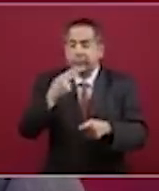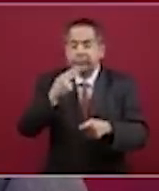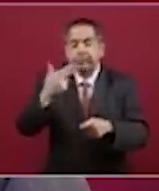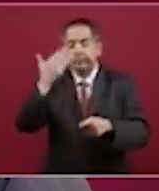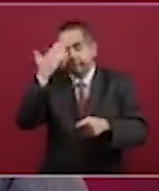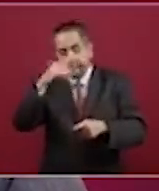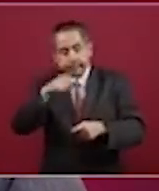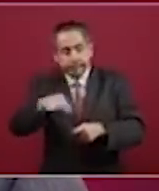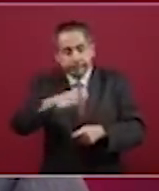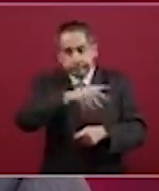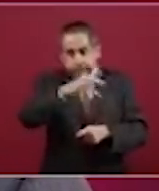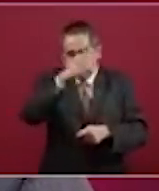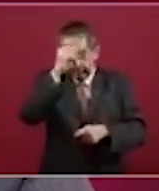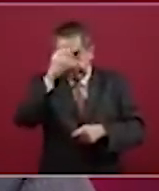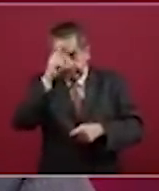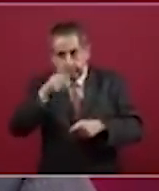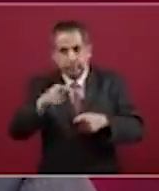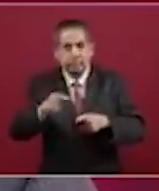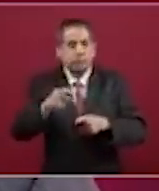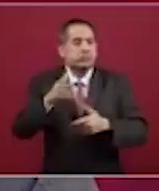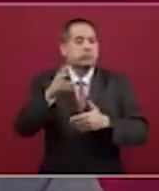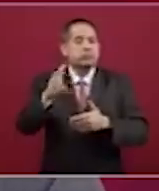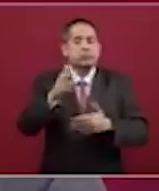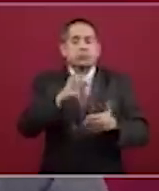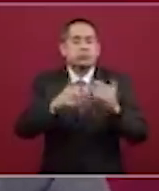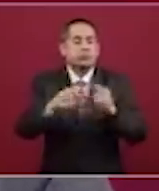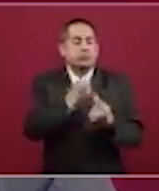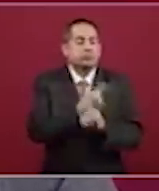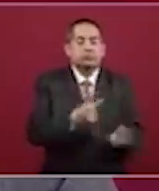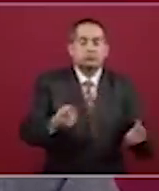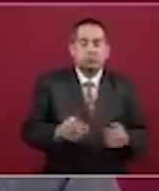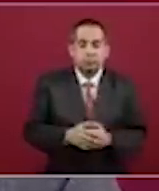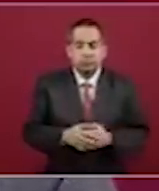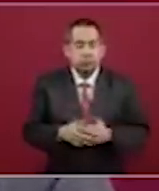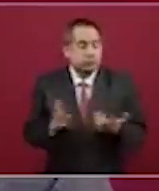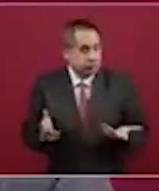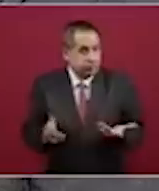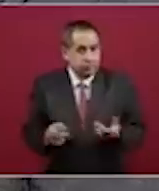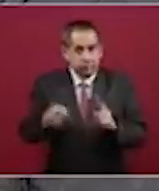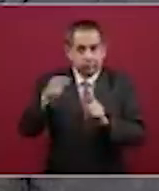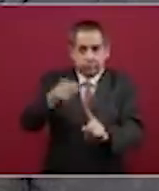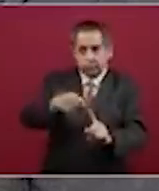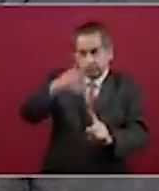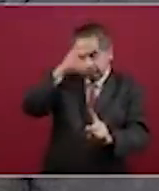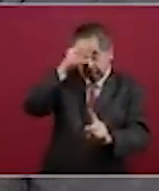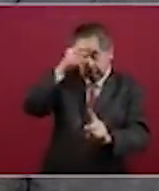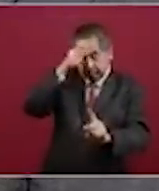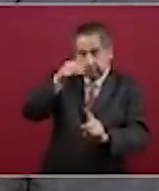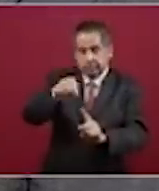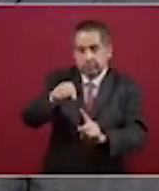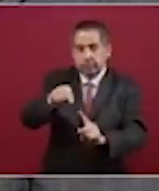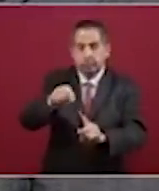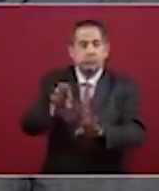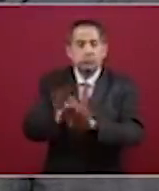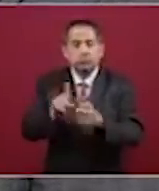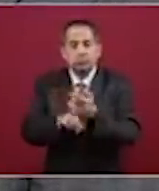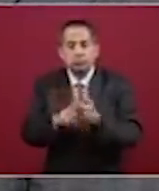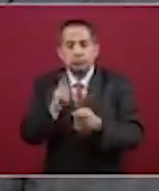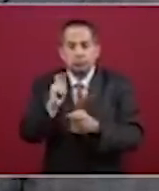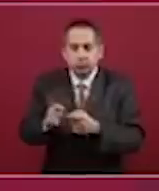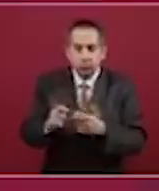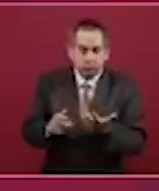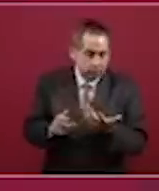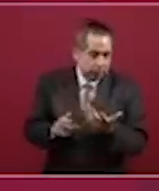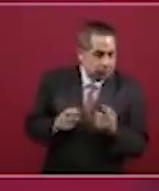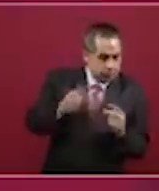aprendizaje y el desarrollo integral de los educandos. O sea, al centro está el aprendizaje de los educandos y en función